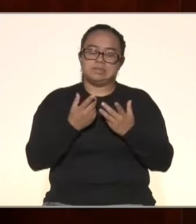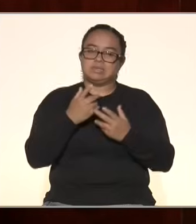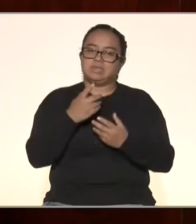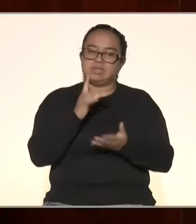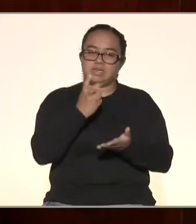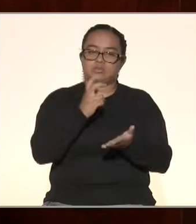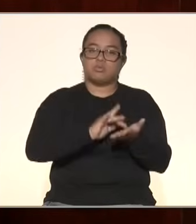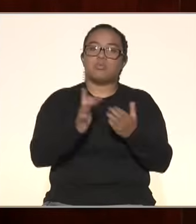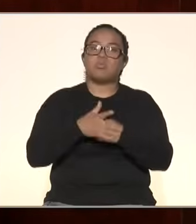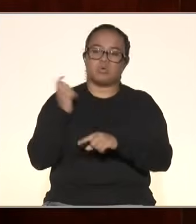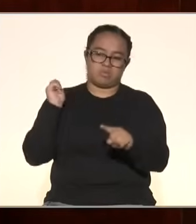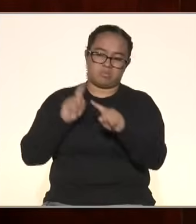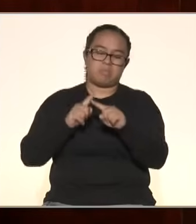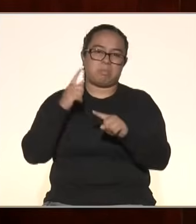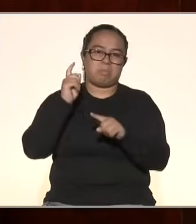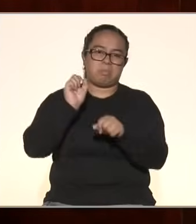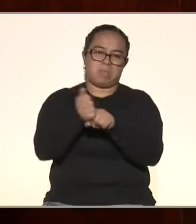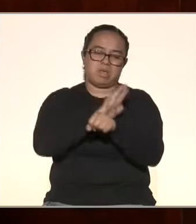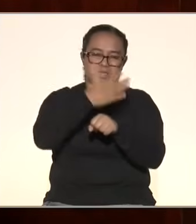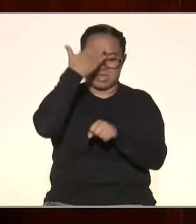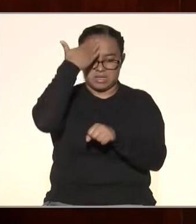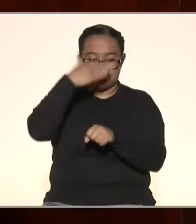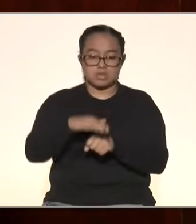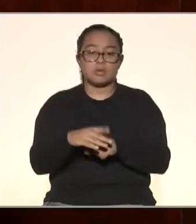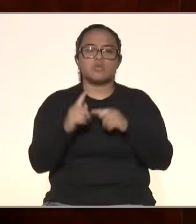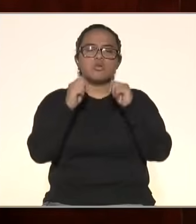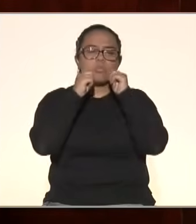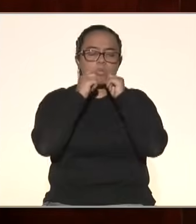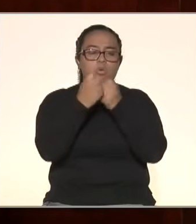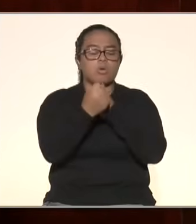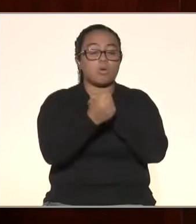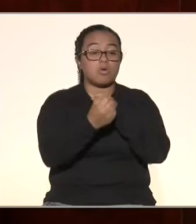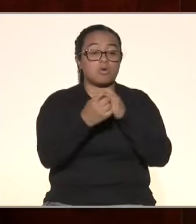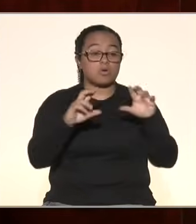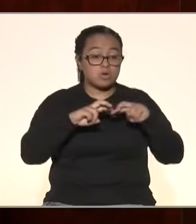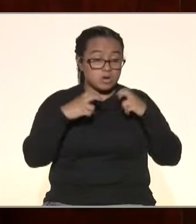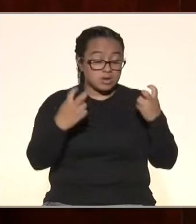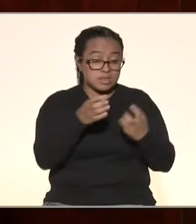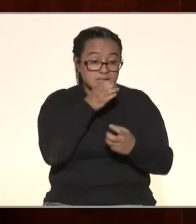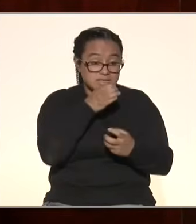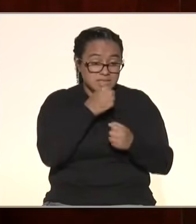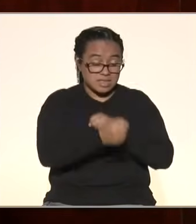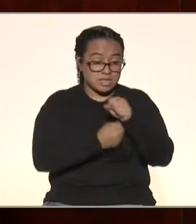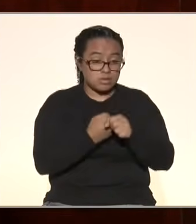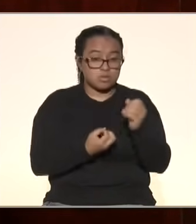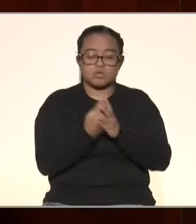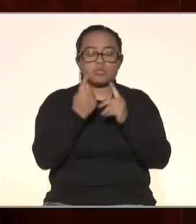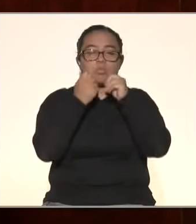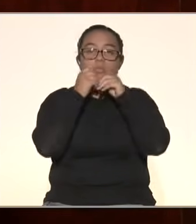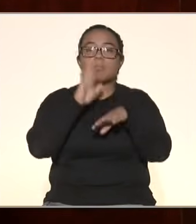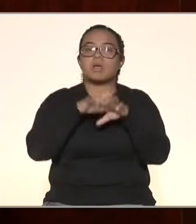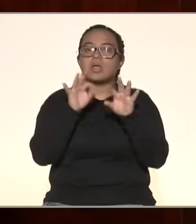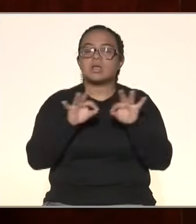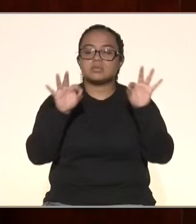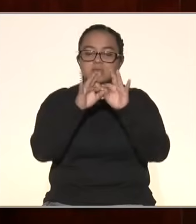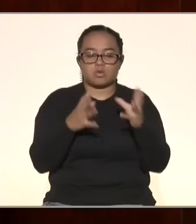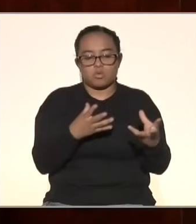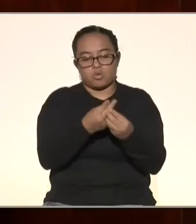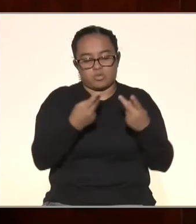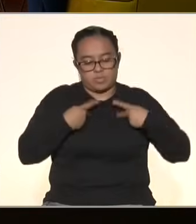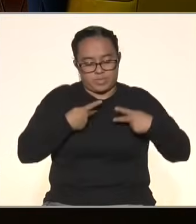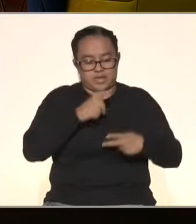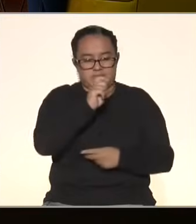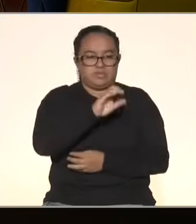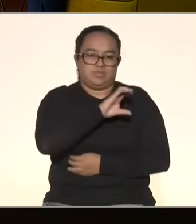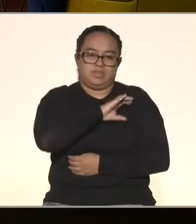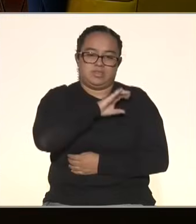pandemia. Sin importar si vayamos a tener cena de Año Nuevo, lo más valioso es estar con los seres queridos. Claro. Entonces, como